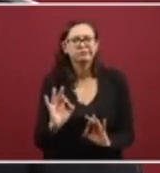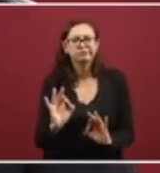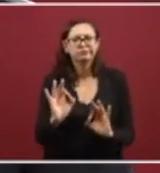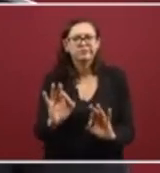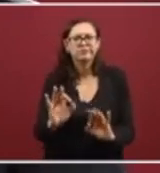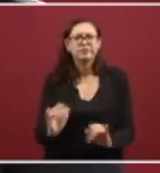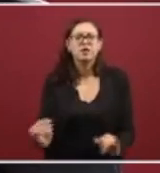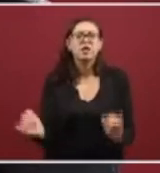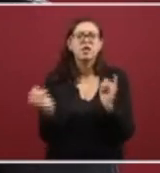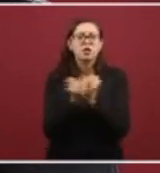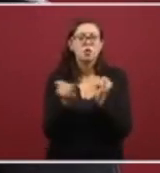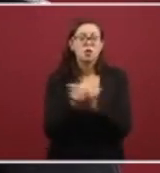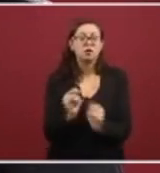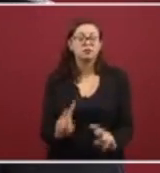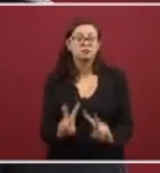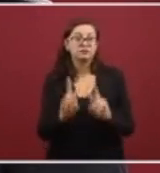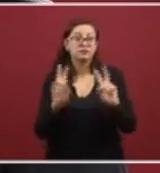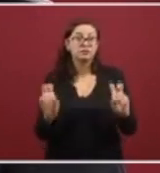compromisos de inversión